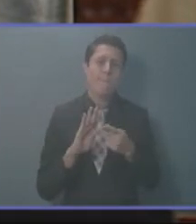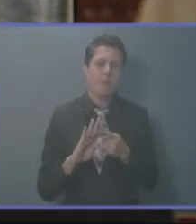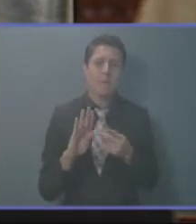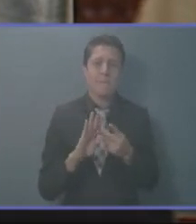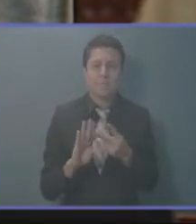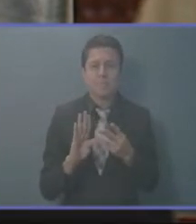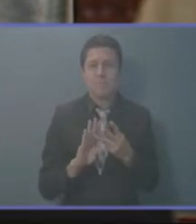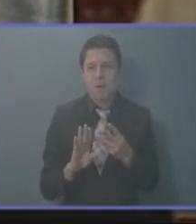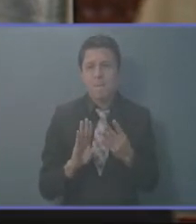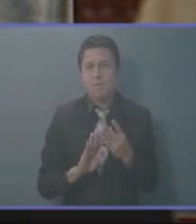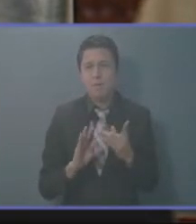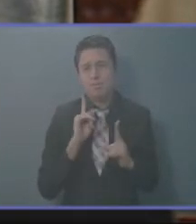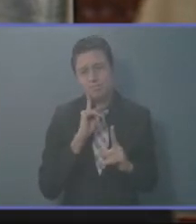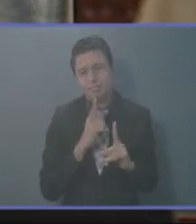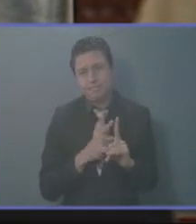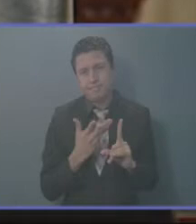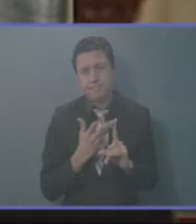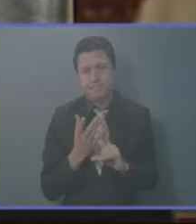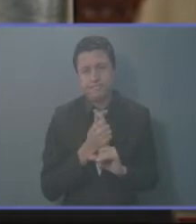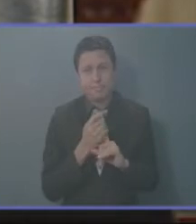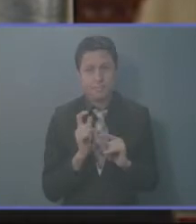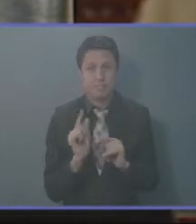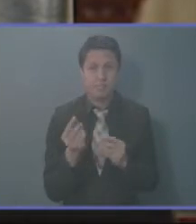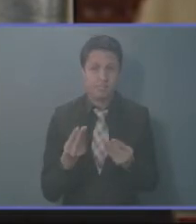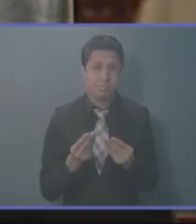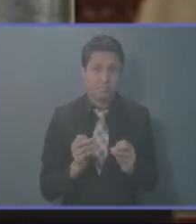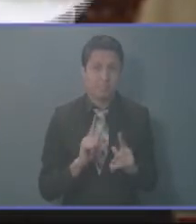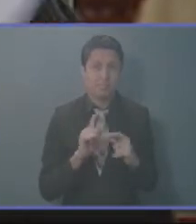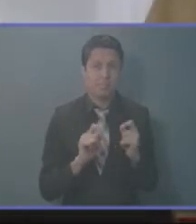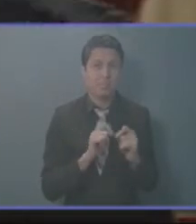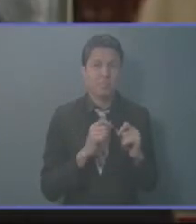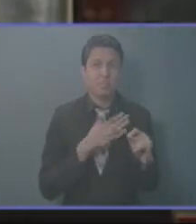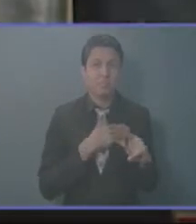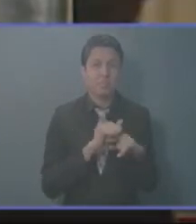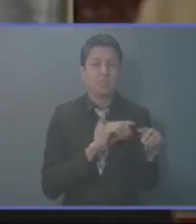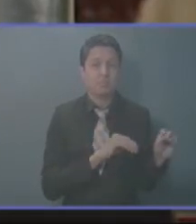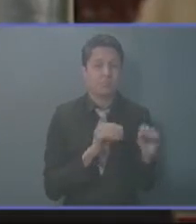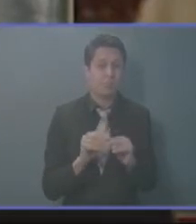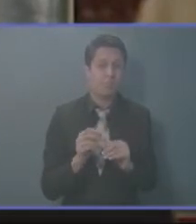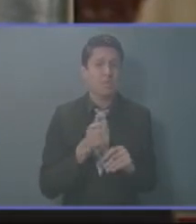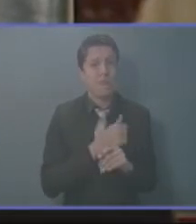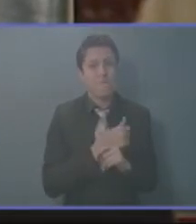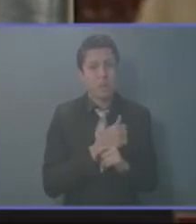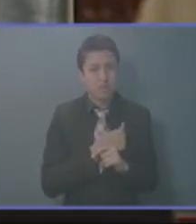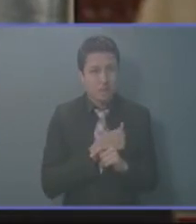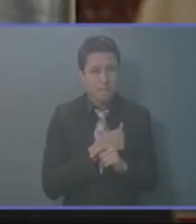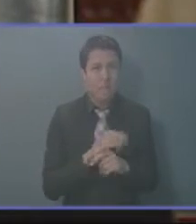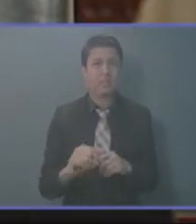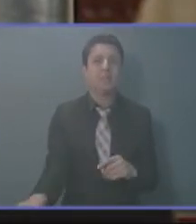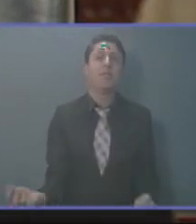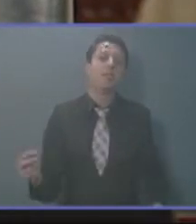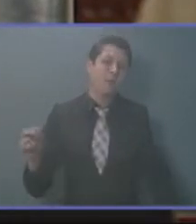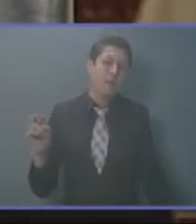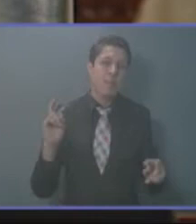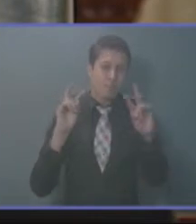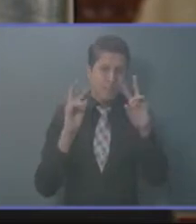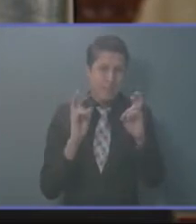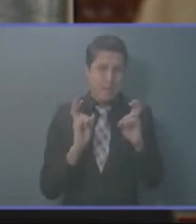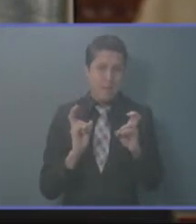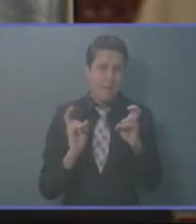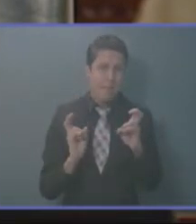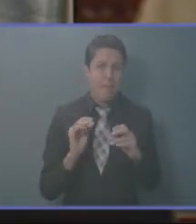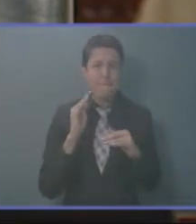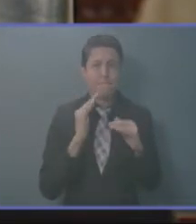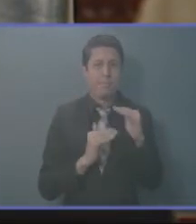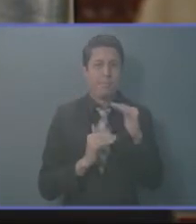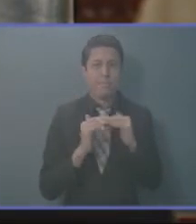consecución de sus fines o que permita al órgano ejecutivo cumplir con la obligación que dicha distribución se haga de manera equilibrada,